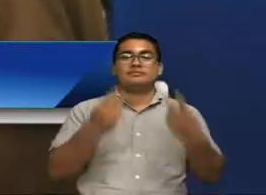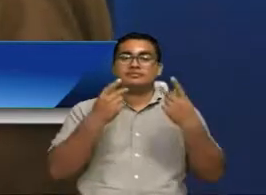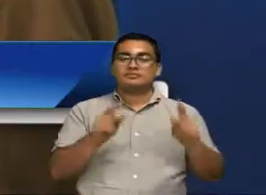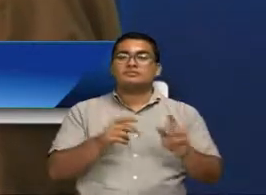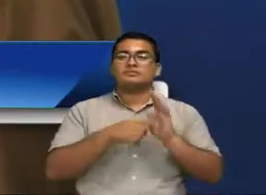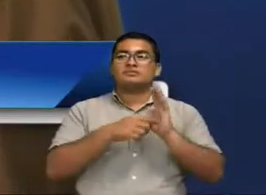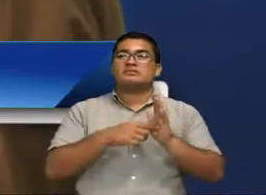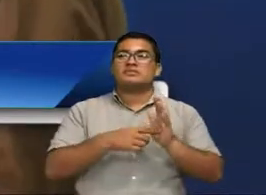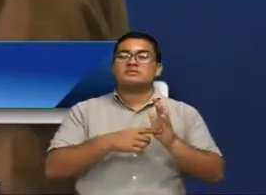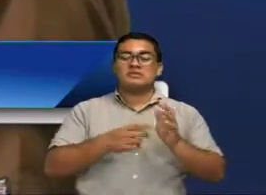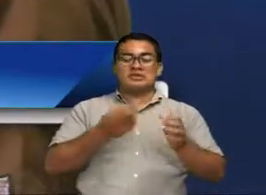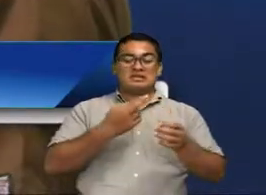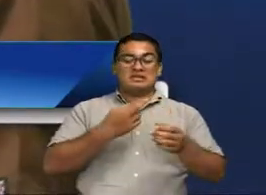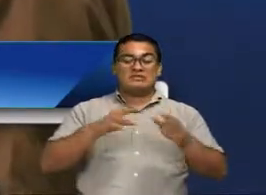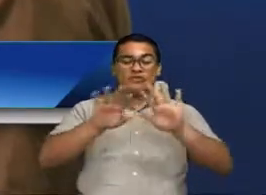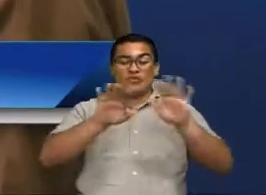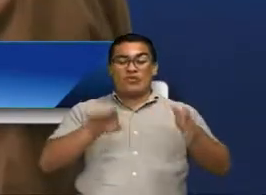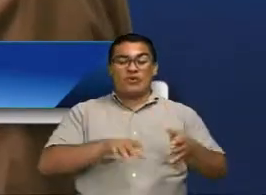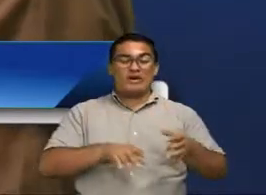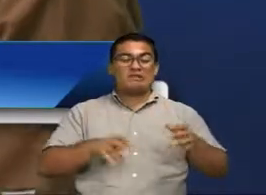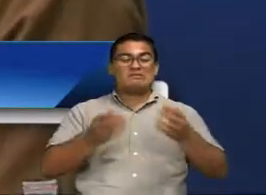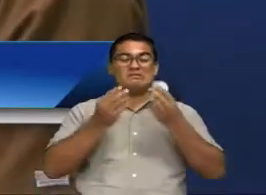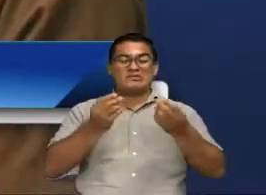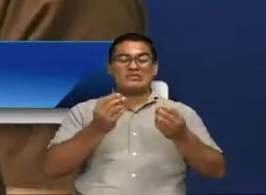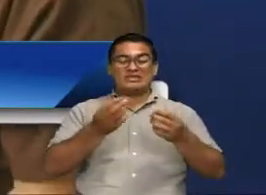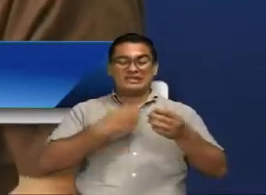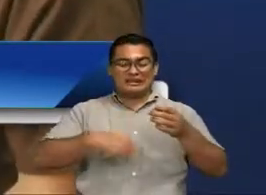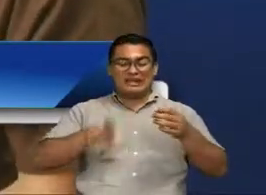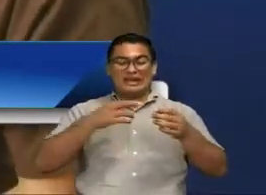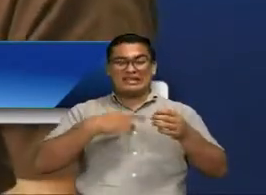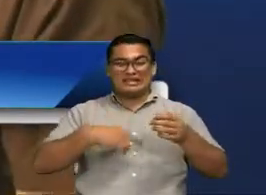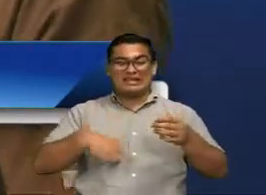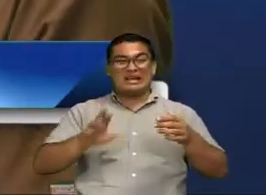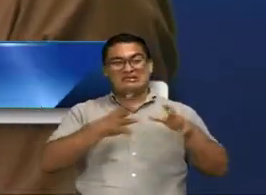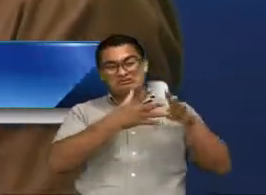como hemorragias, que están desprendimiento de placenta,